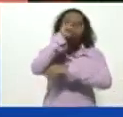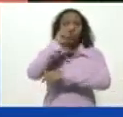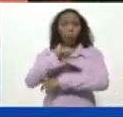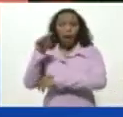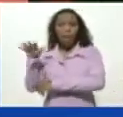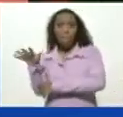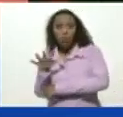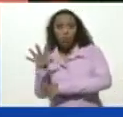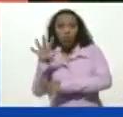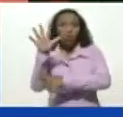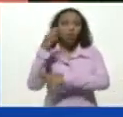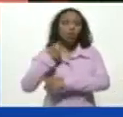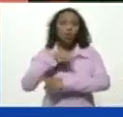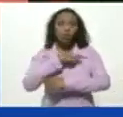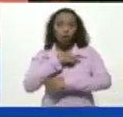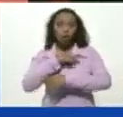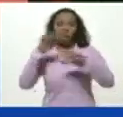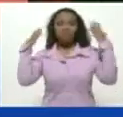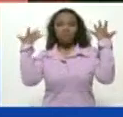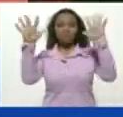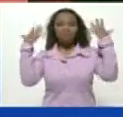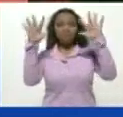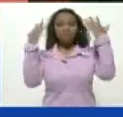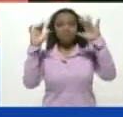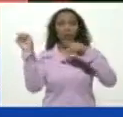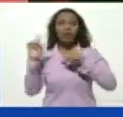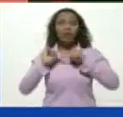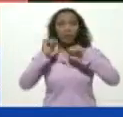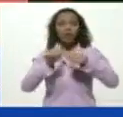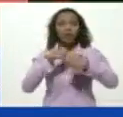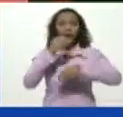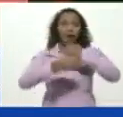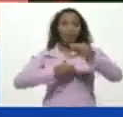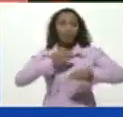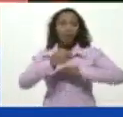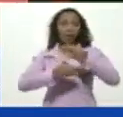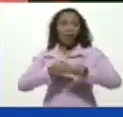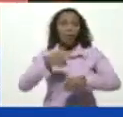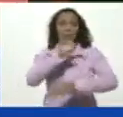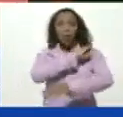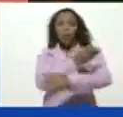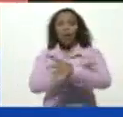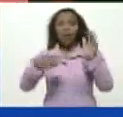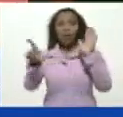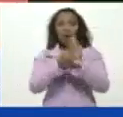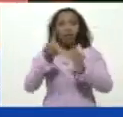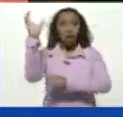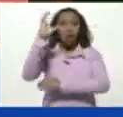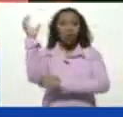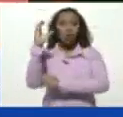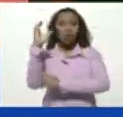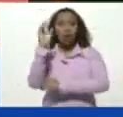y Repano, nosotros le damos un aplauso a esta iniciativa tomada por el Poder Legislativo de Colombia y el Poder Legislativo